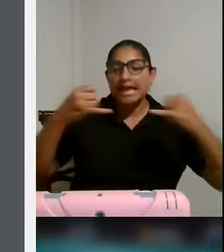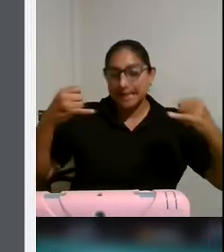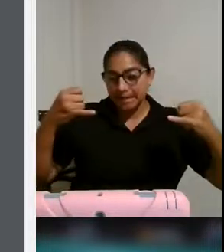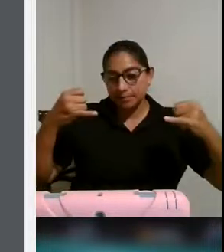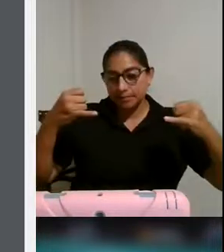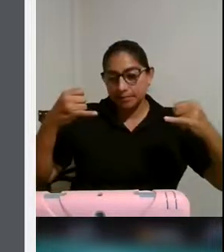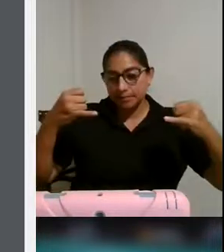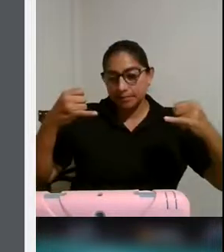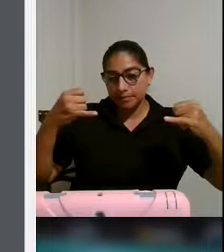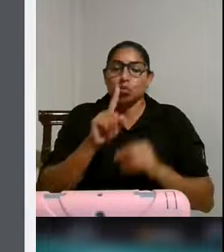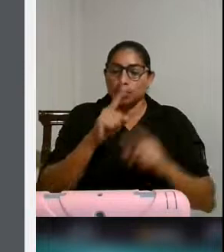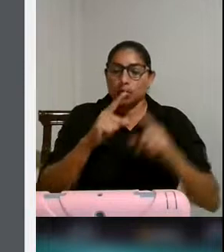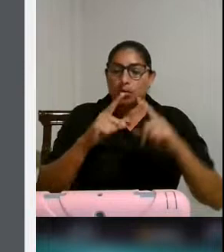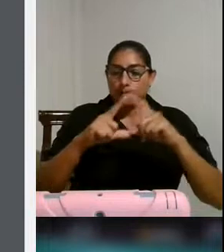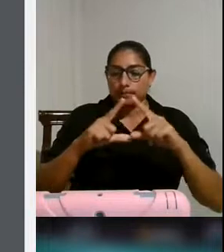así.